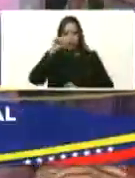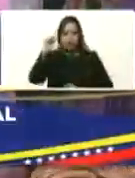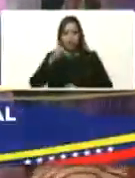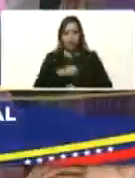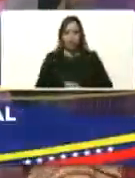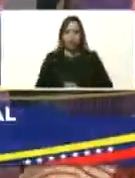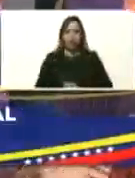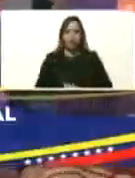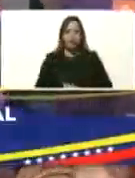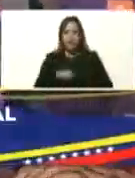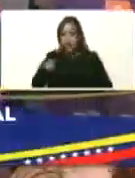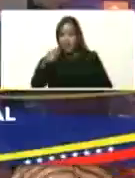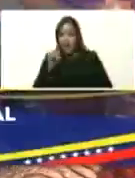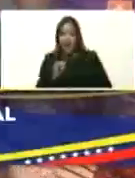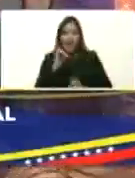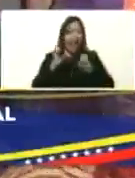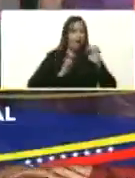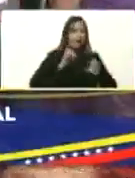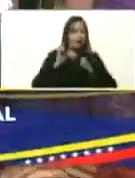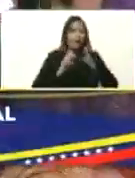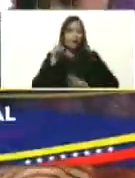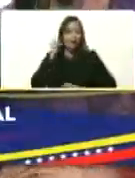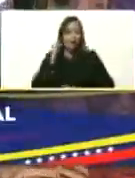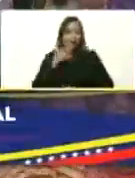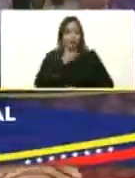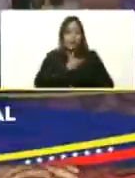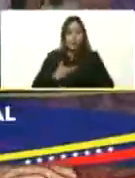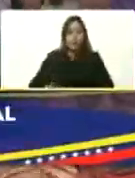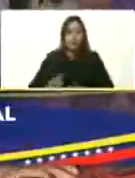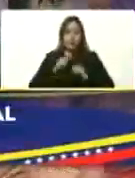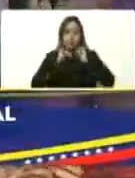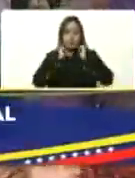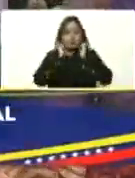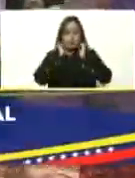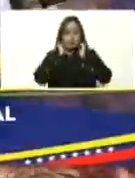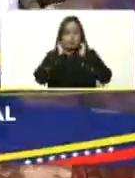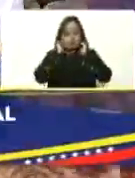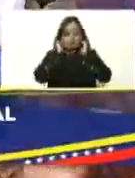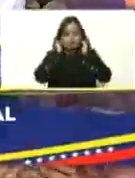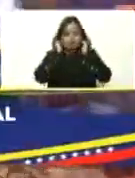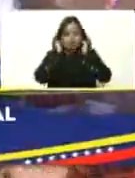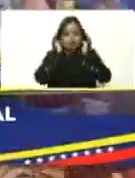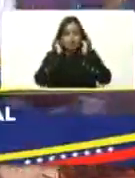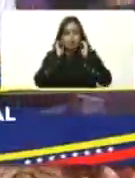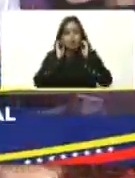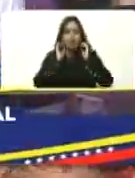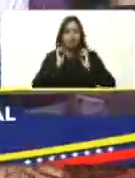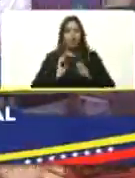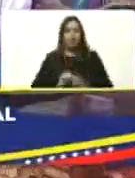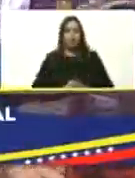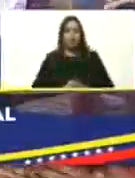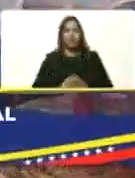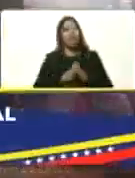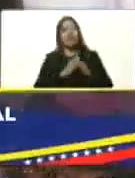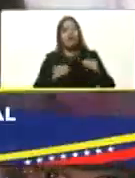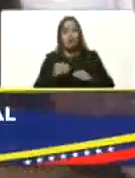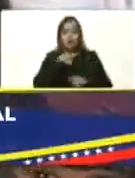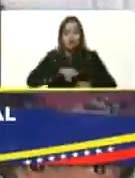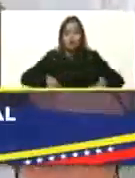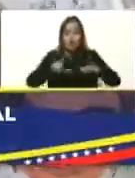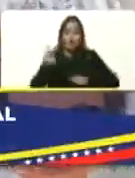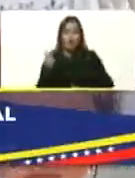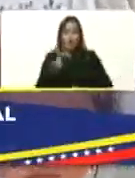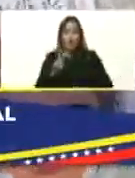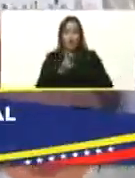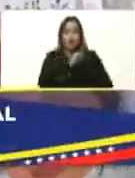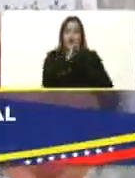Bueno, aquí está la energía, pues, de la mujer, al presidente, de todas partes de Venezuela, del Zulia,